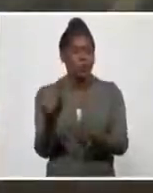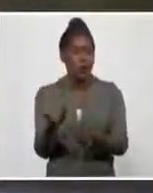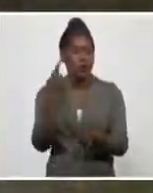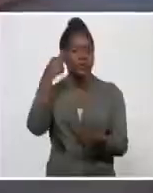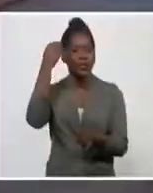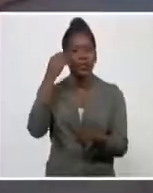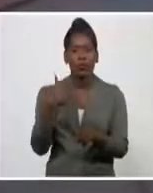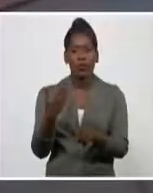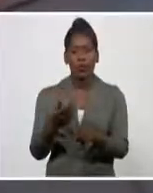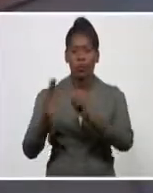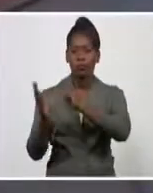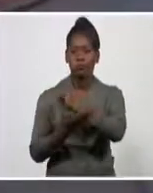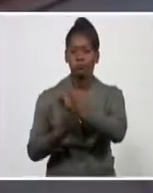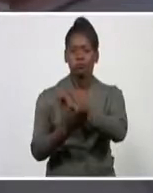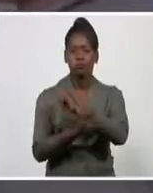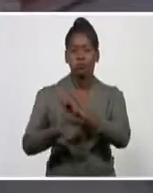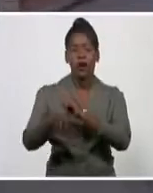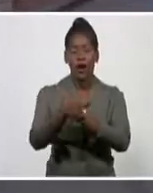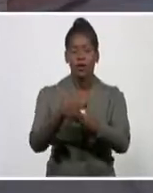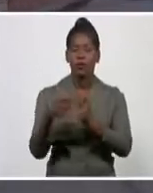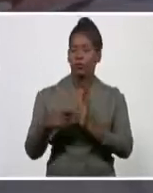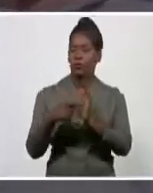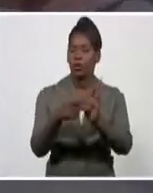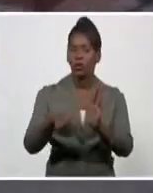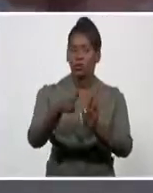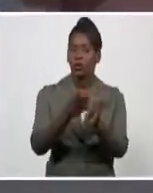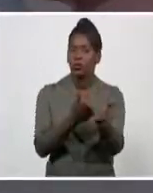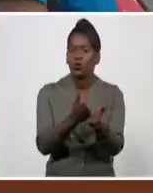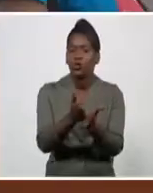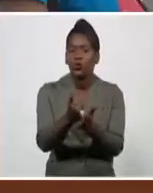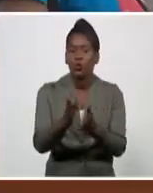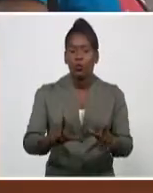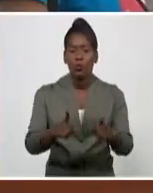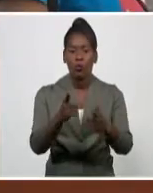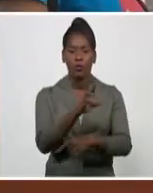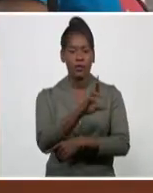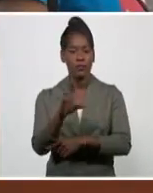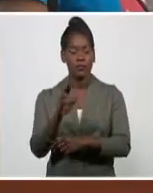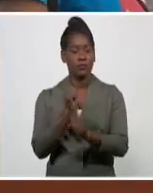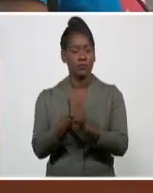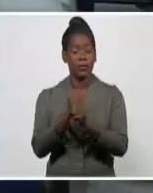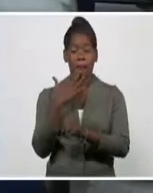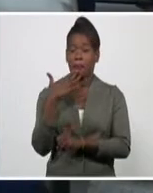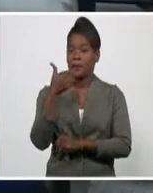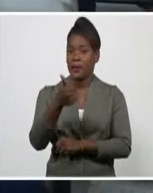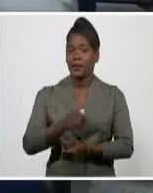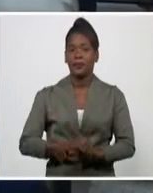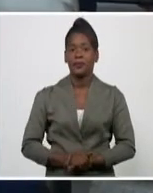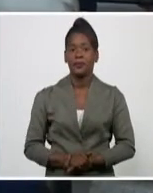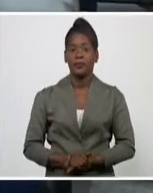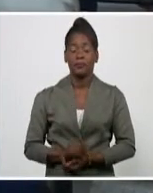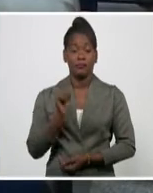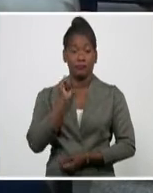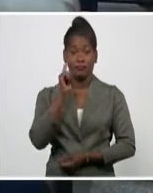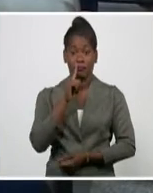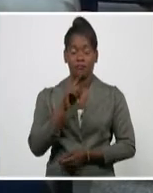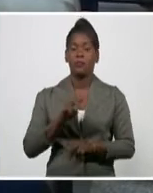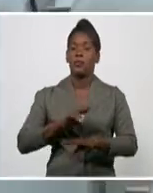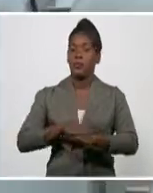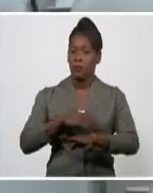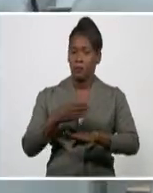los convocó a no perder jamás la inquietud revolucionaria. Al término del periplo, sostuvo un encuentro con varios jóvenes